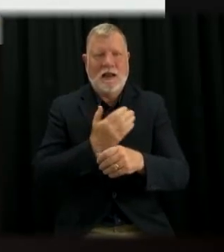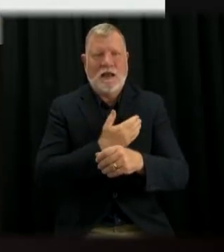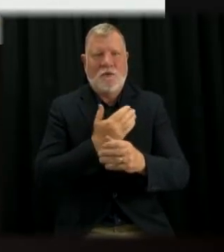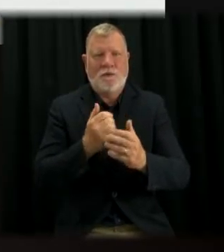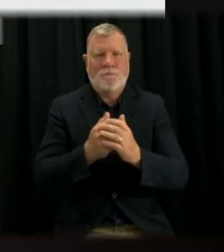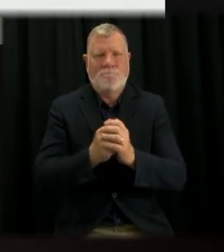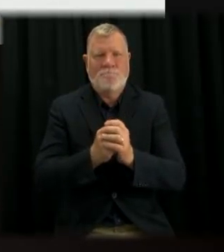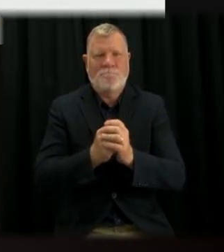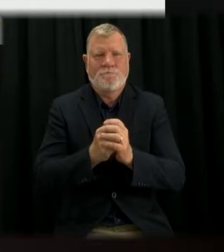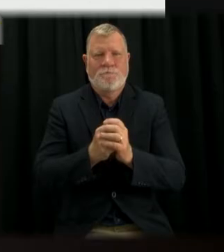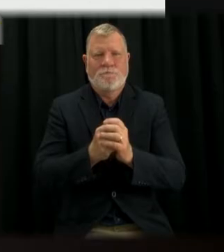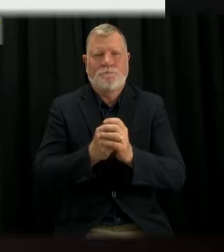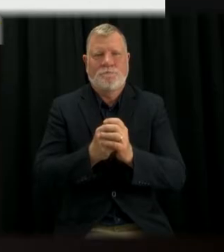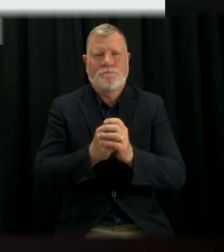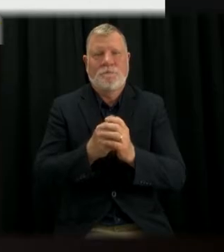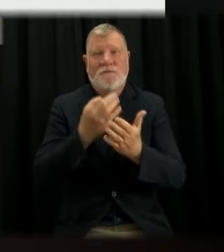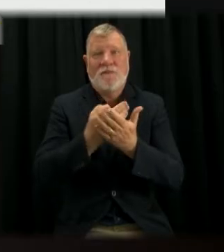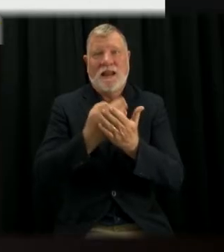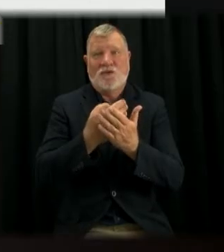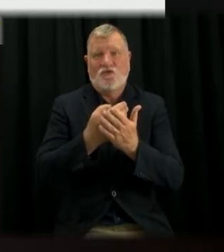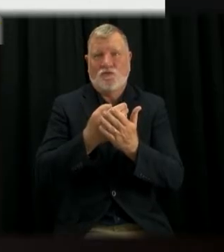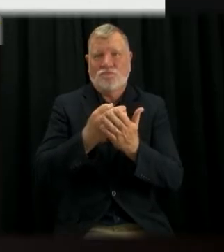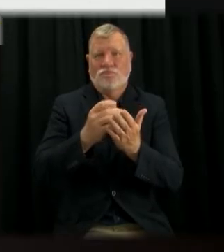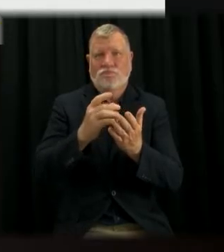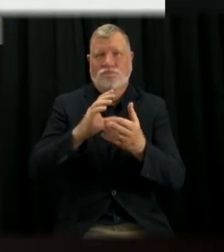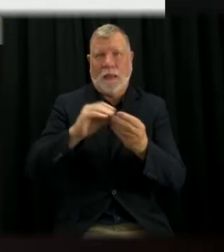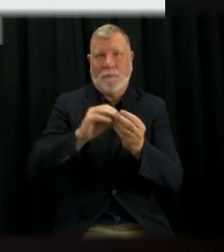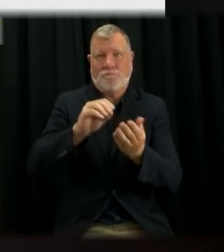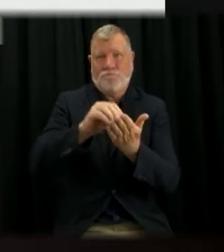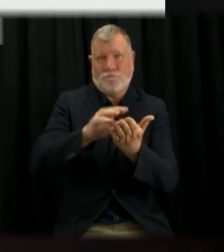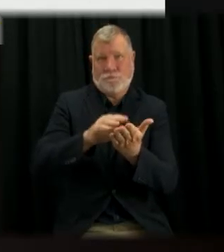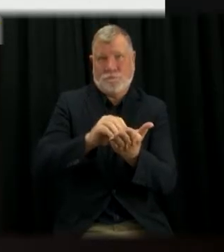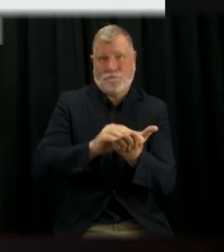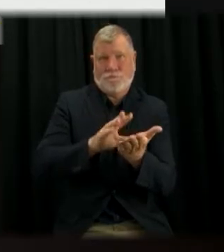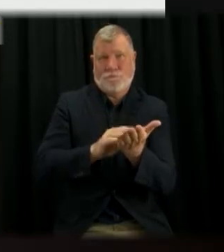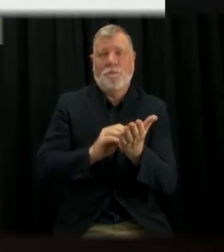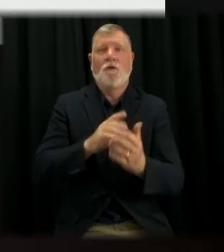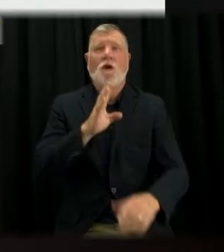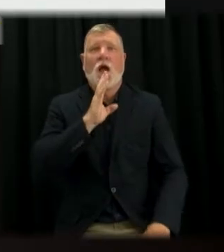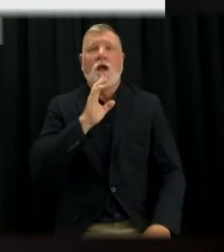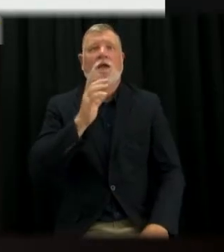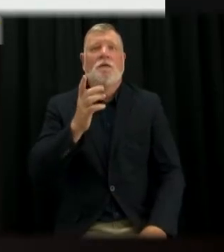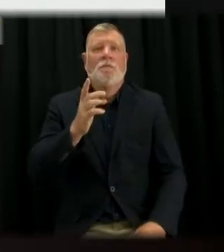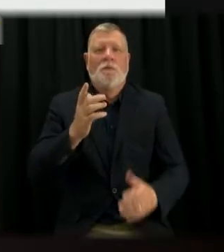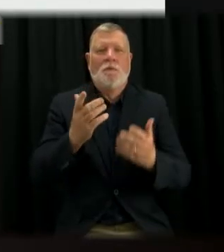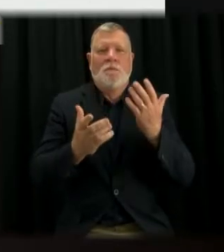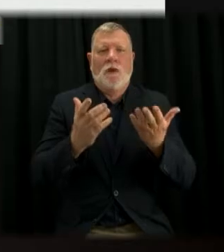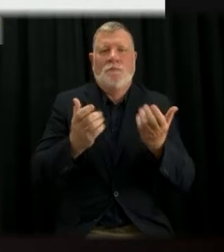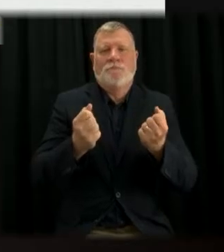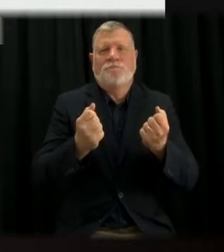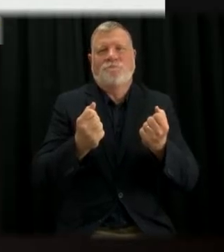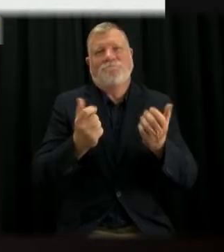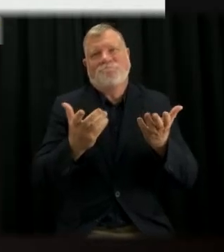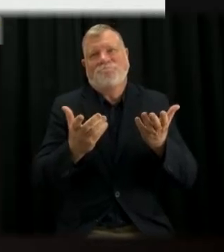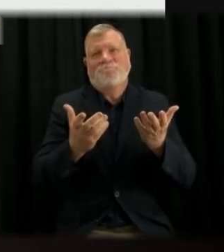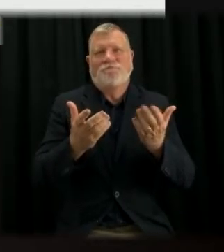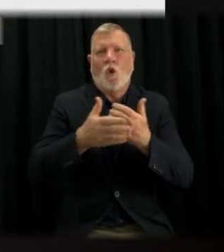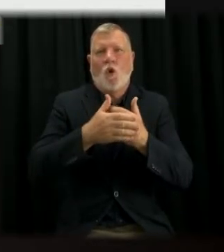auditada para incluirla en nuestra declaración financiera. Estamos hablando sobre